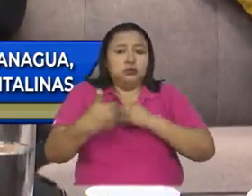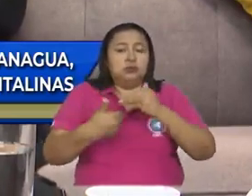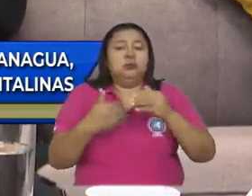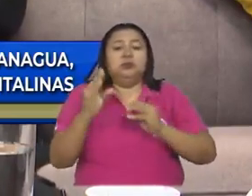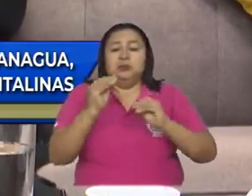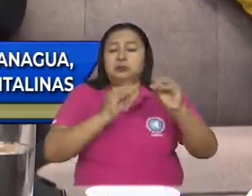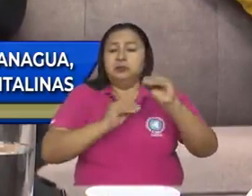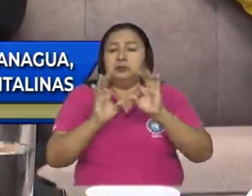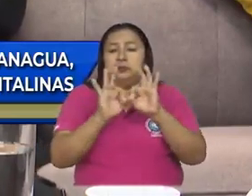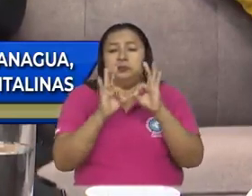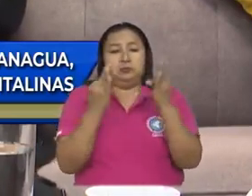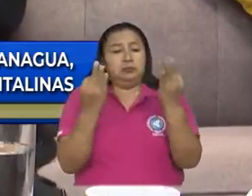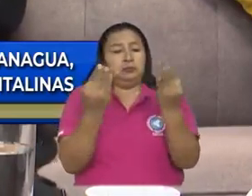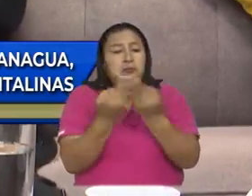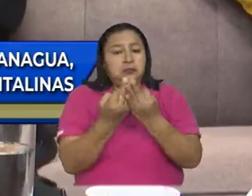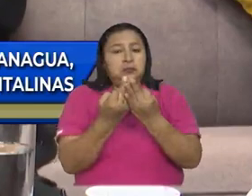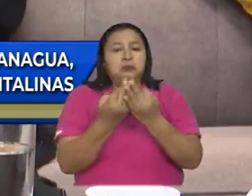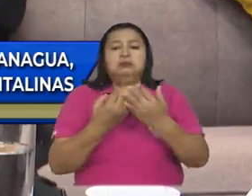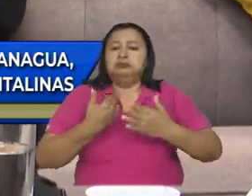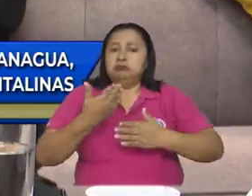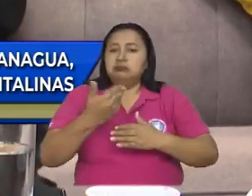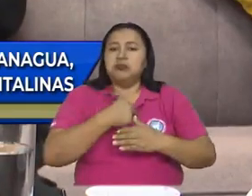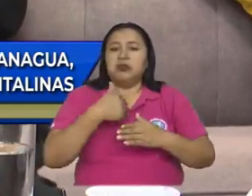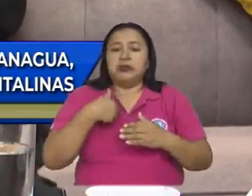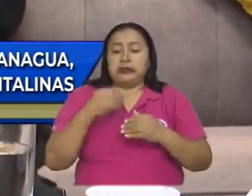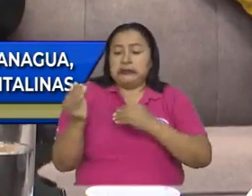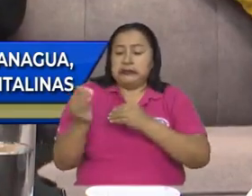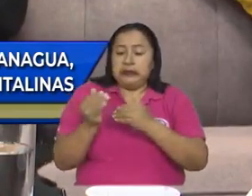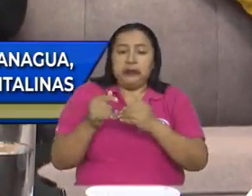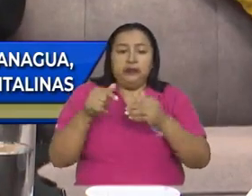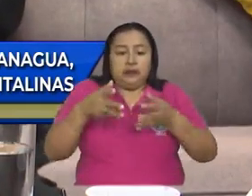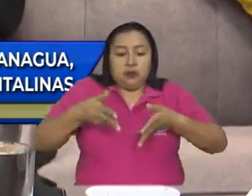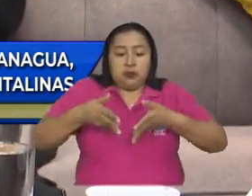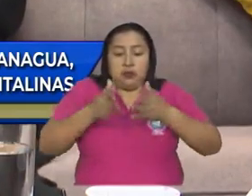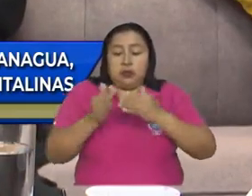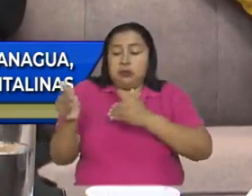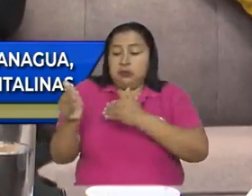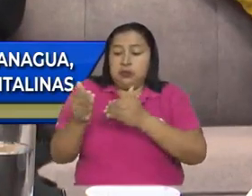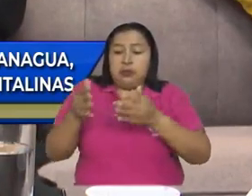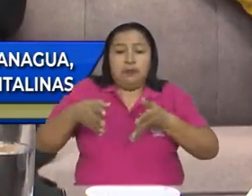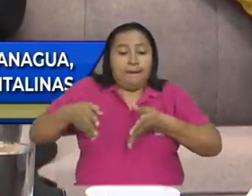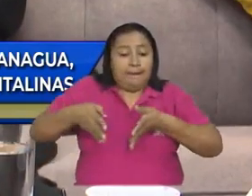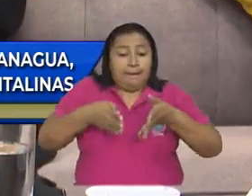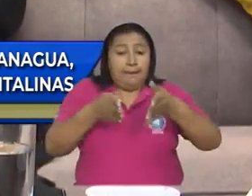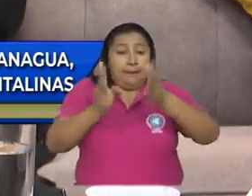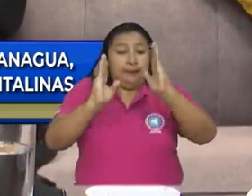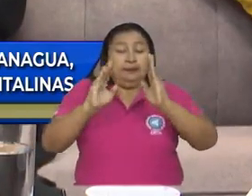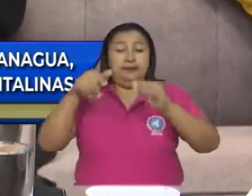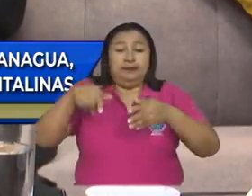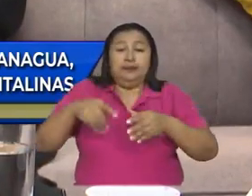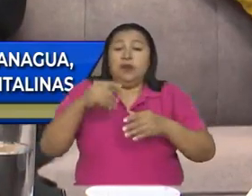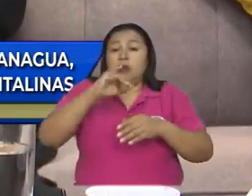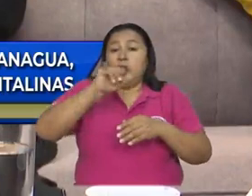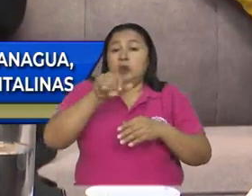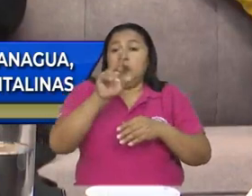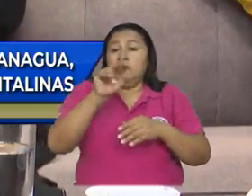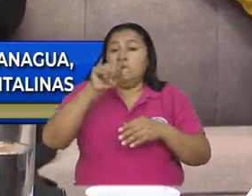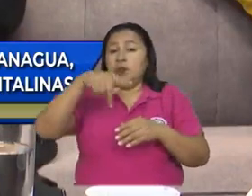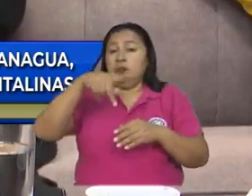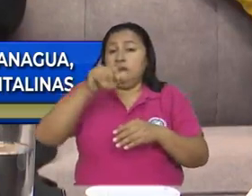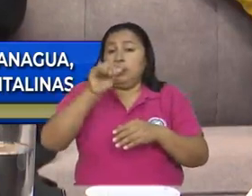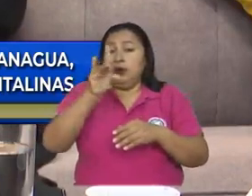la familia que van a estar cerca, ¿verdad? O que están cerca de donde va a pasar la pista Juan Pablo II,